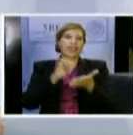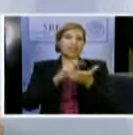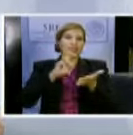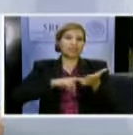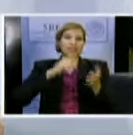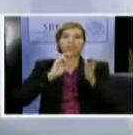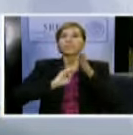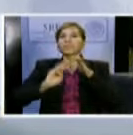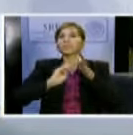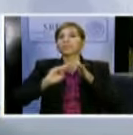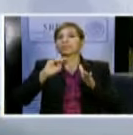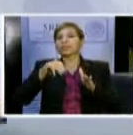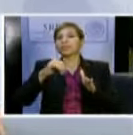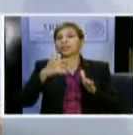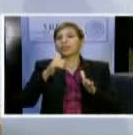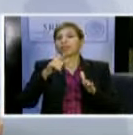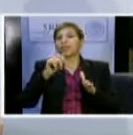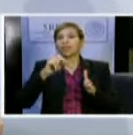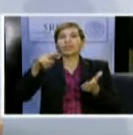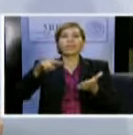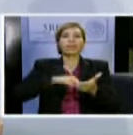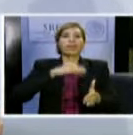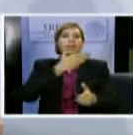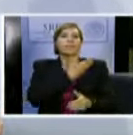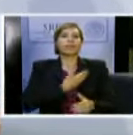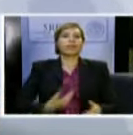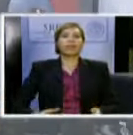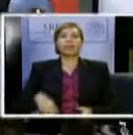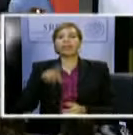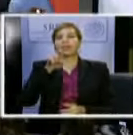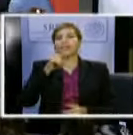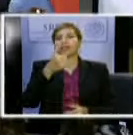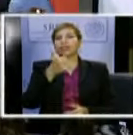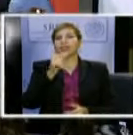migratoria que se firma por el presidente Reagan,